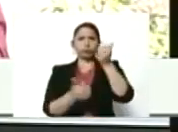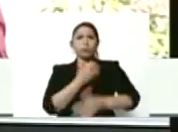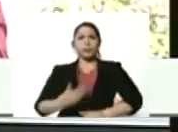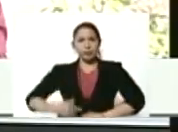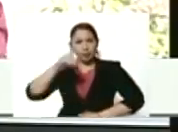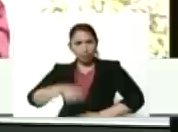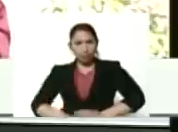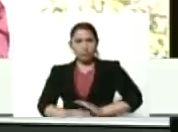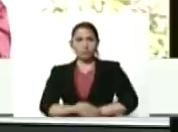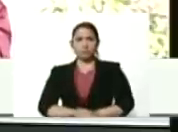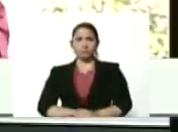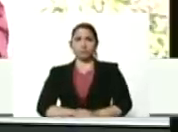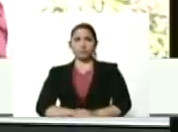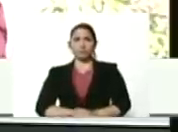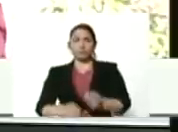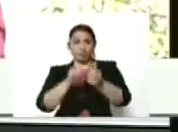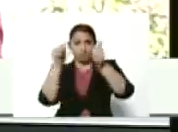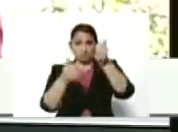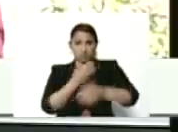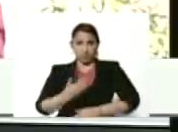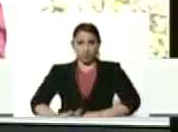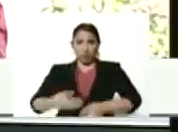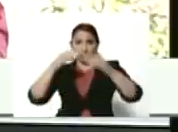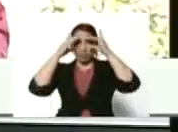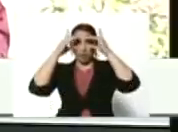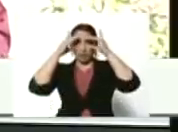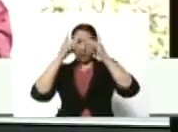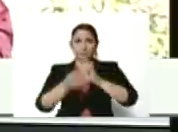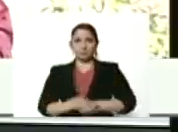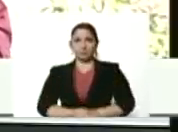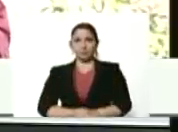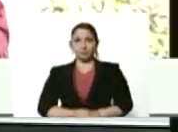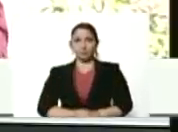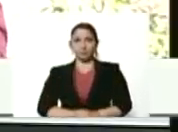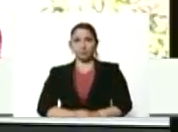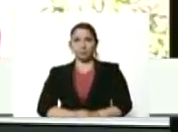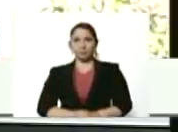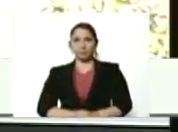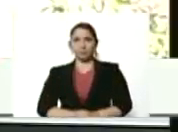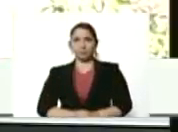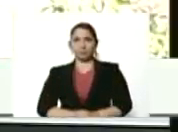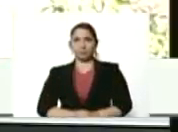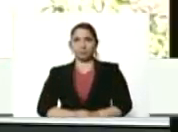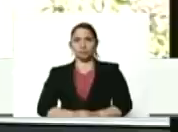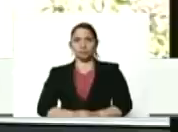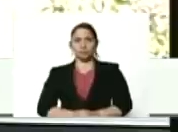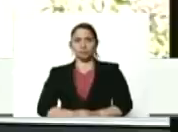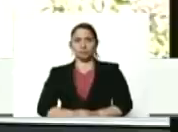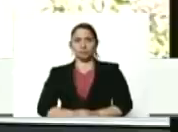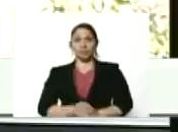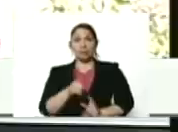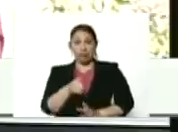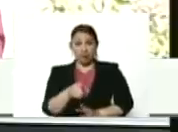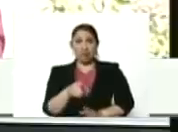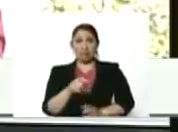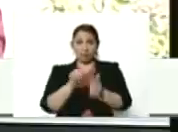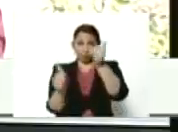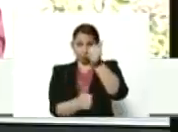también la vicepresidenta Delcy Rodríguez, es copresidenta de la Comisión